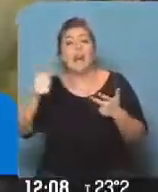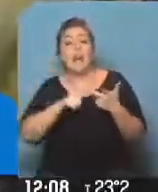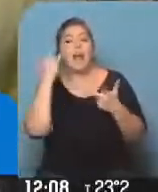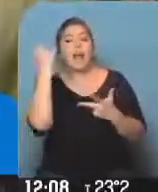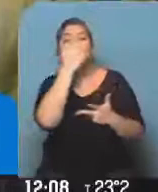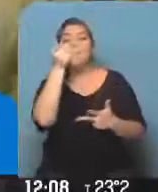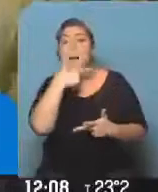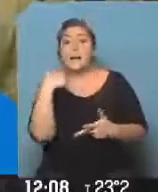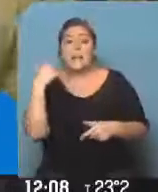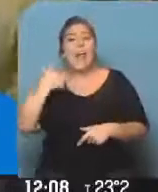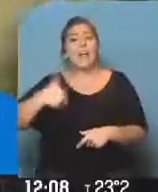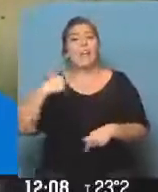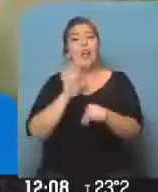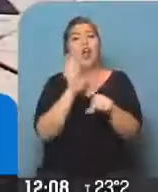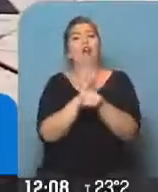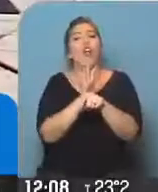argentinos de rehenes.